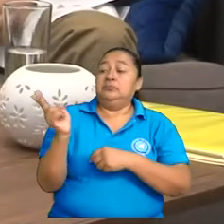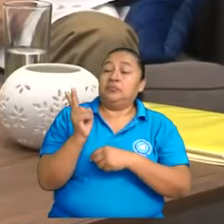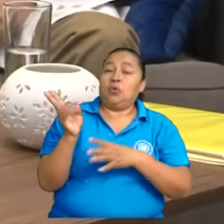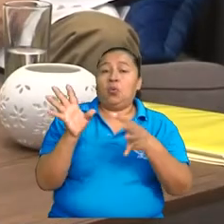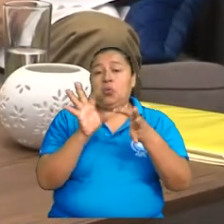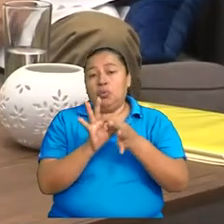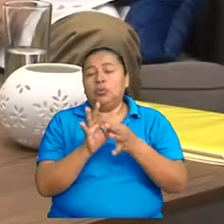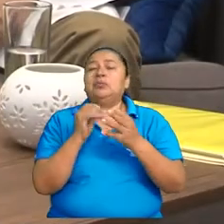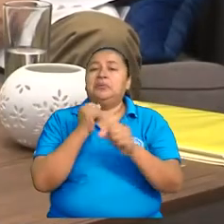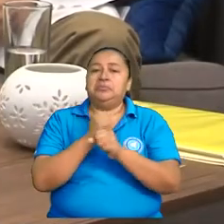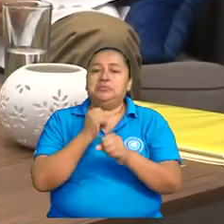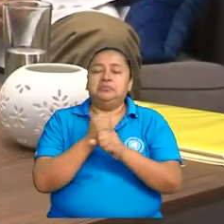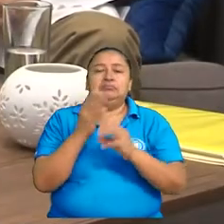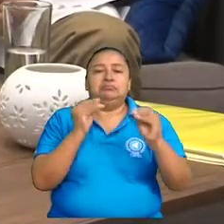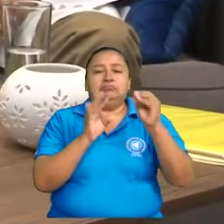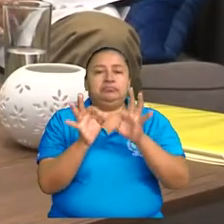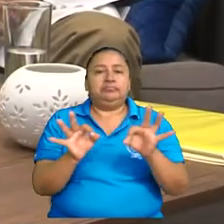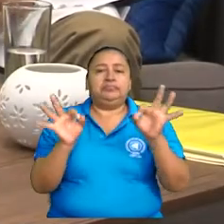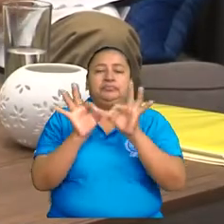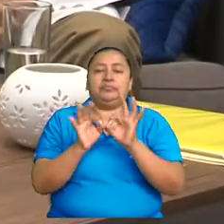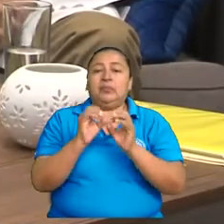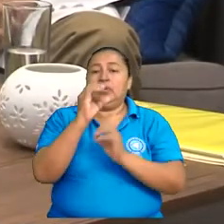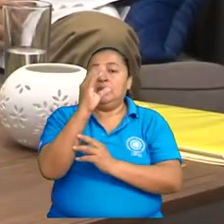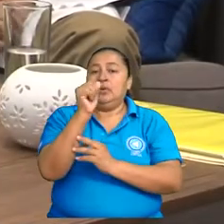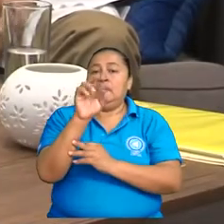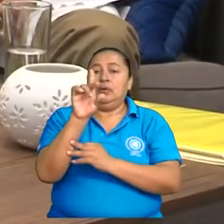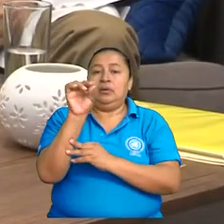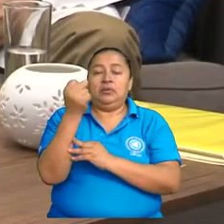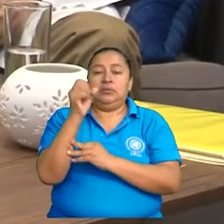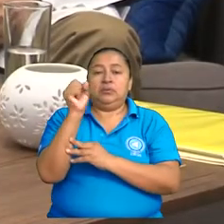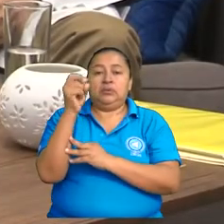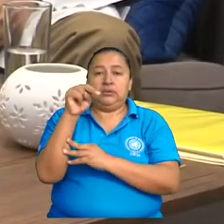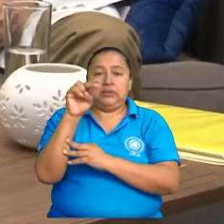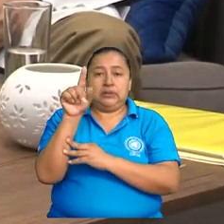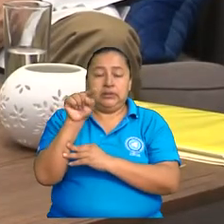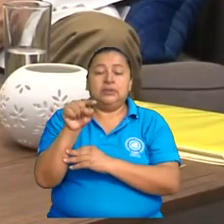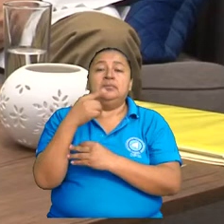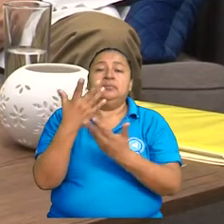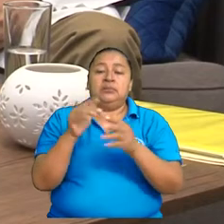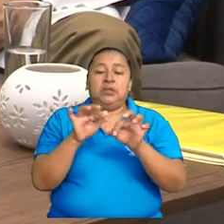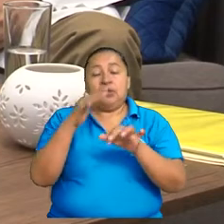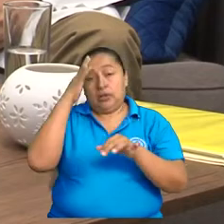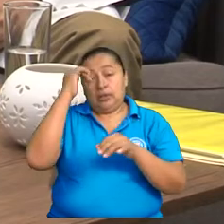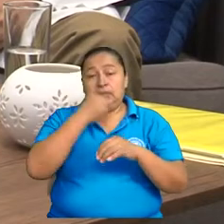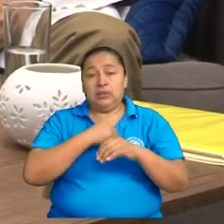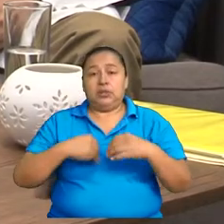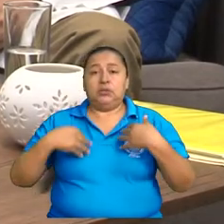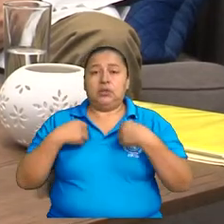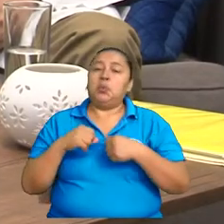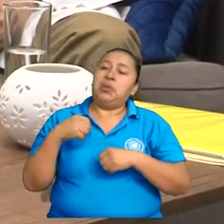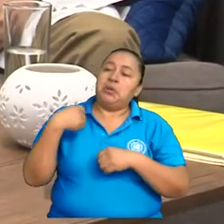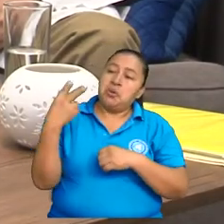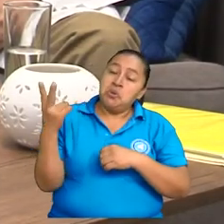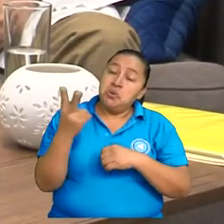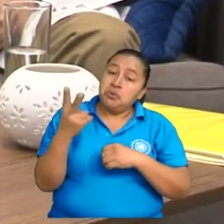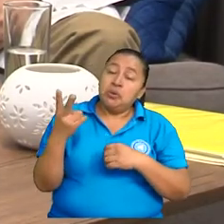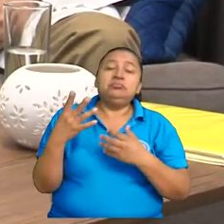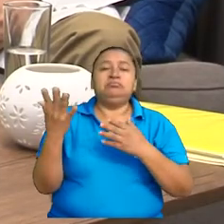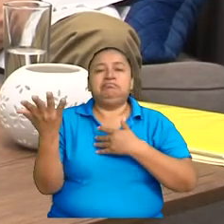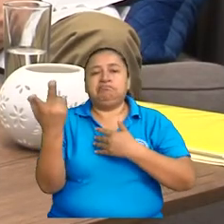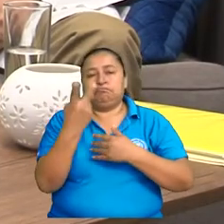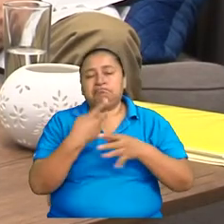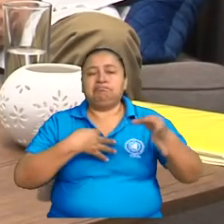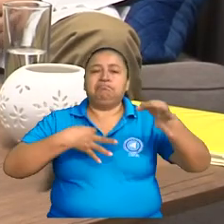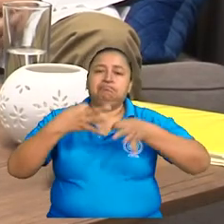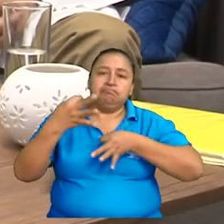bastante importante, el compañero Carlos Sáenz, secretario general también del Ministerio de Salud. Y entre ambos, pues nos van